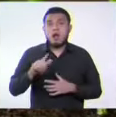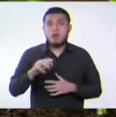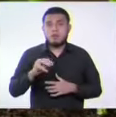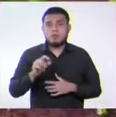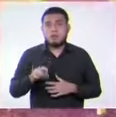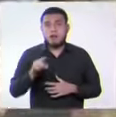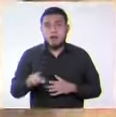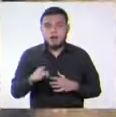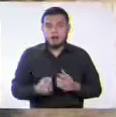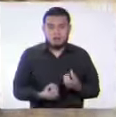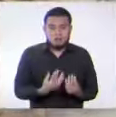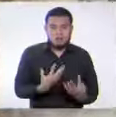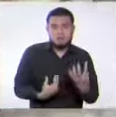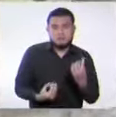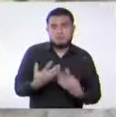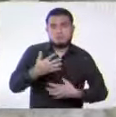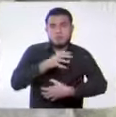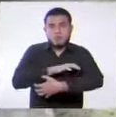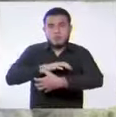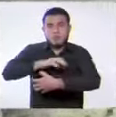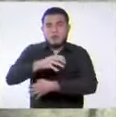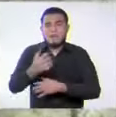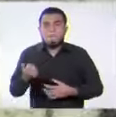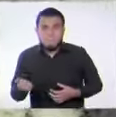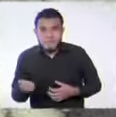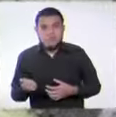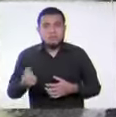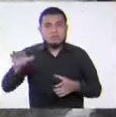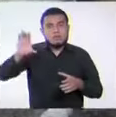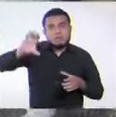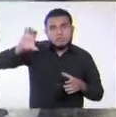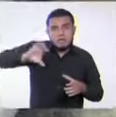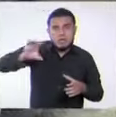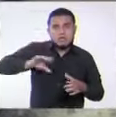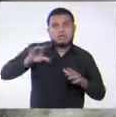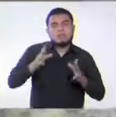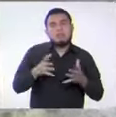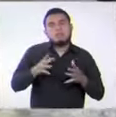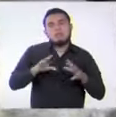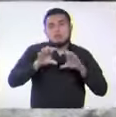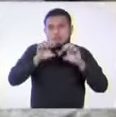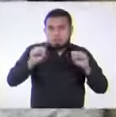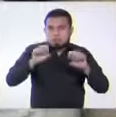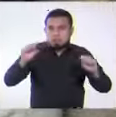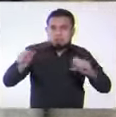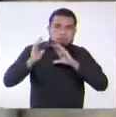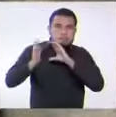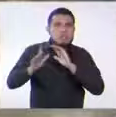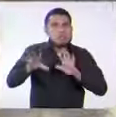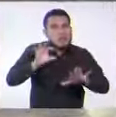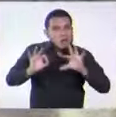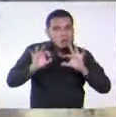las legumbres, verduras, pan, cereales, embutidos y ciertas carnes.